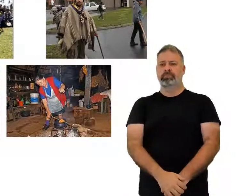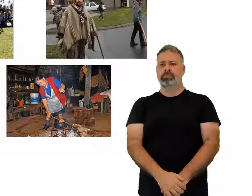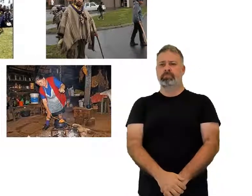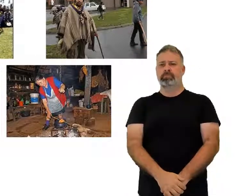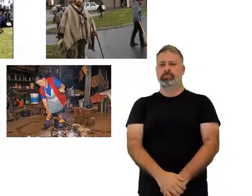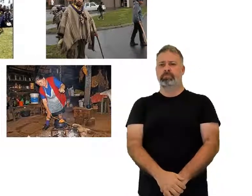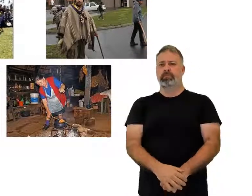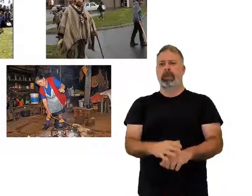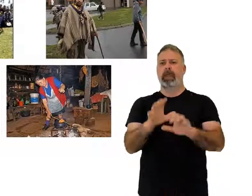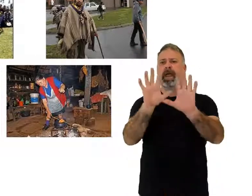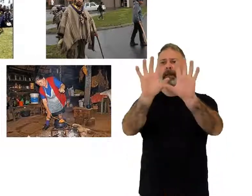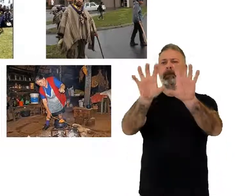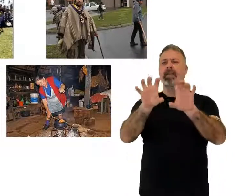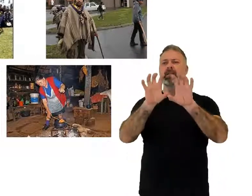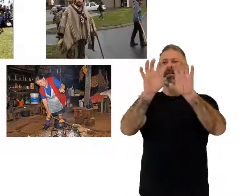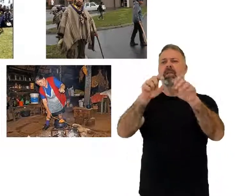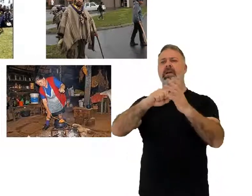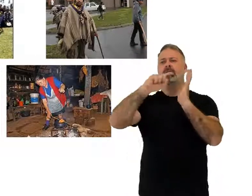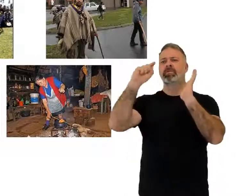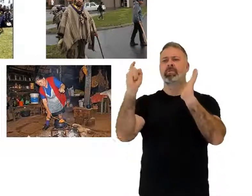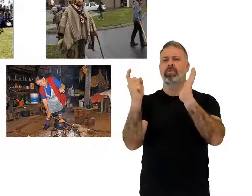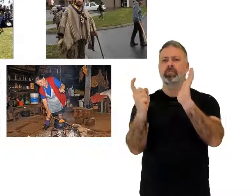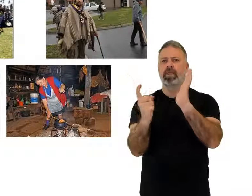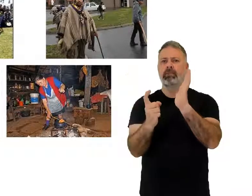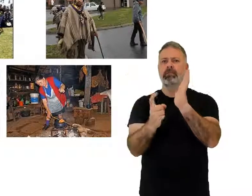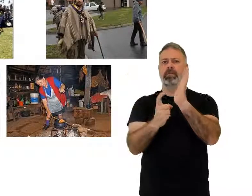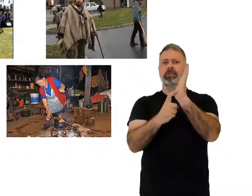es totalmente aprendida.